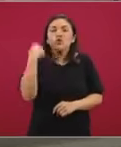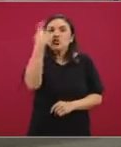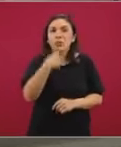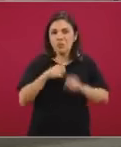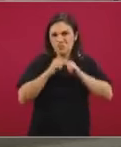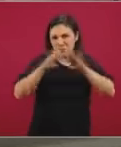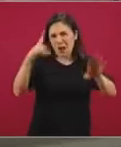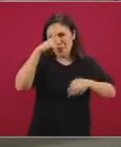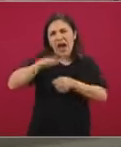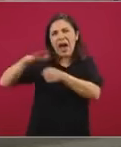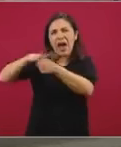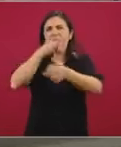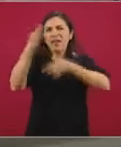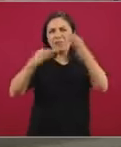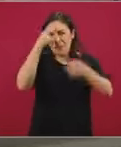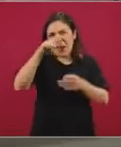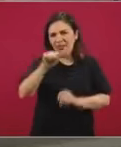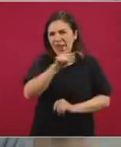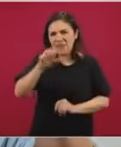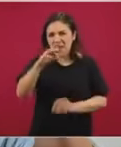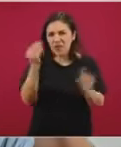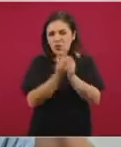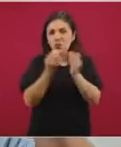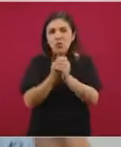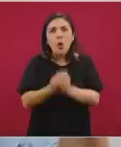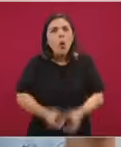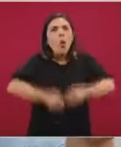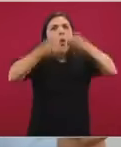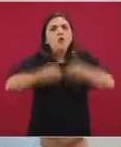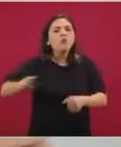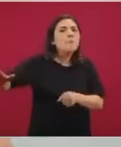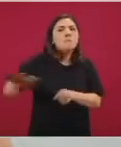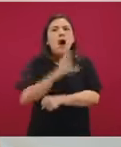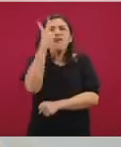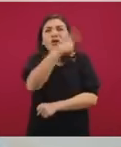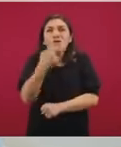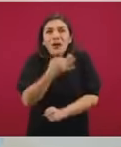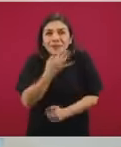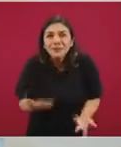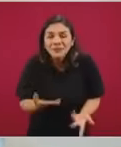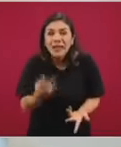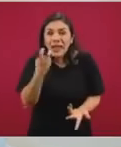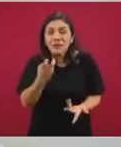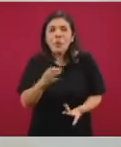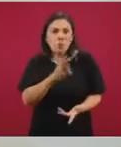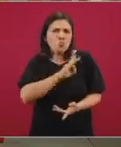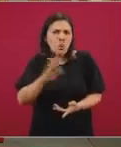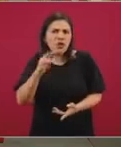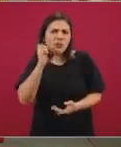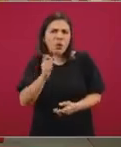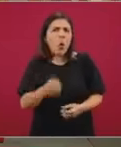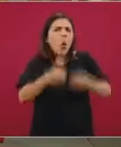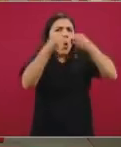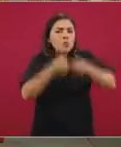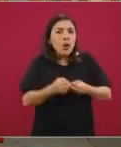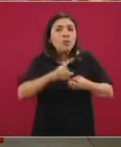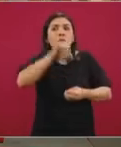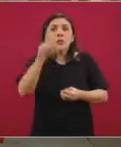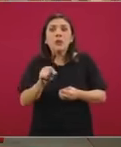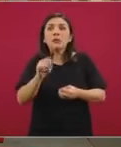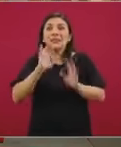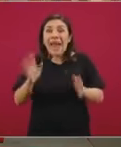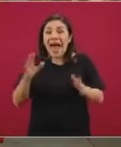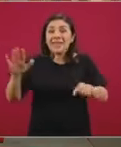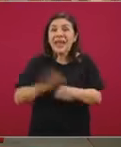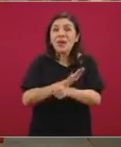sacar las convocatorias para esos talleres, a las 2 horas el cupo estaba lleno. Y puede pasar que el cupo esté lleno y a la hora que arrancas el taller no se te paren ni